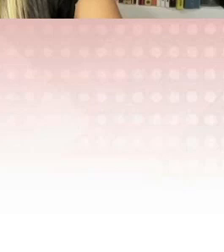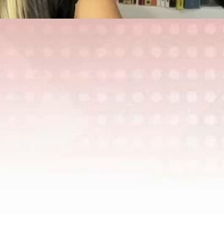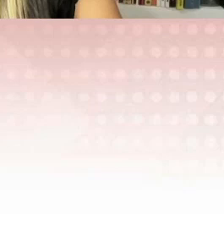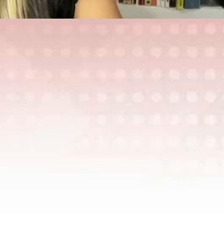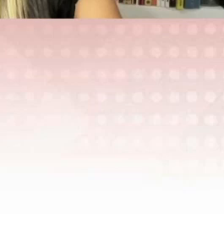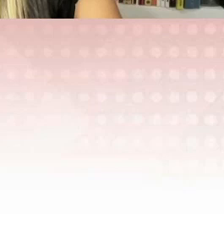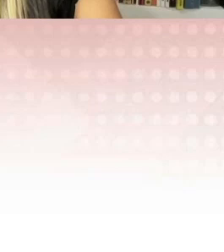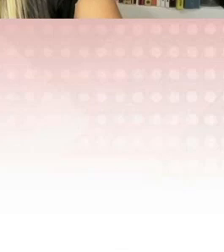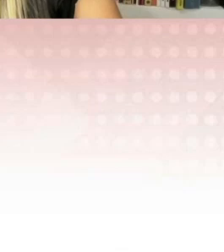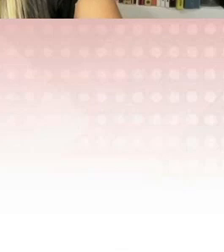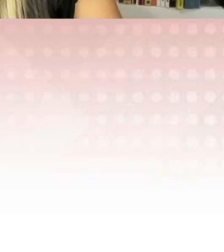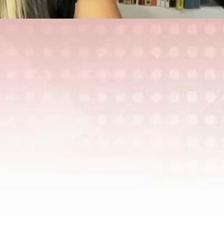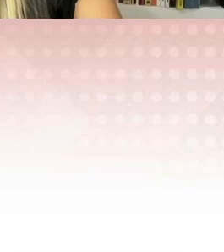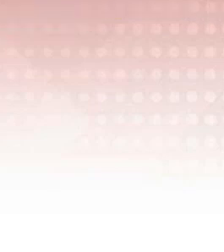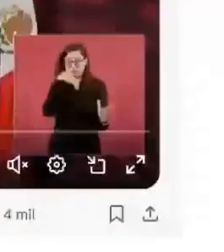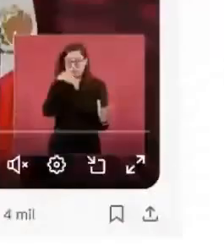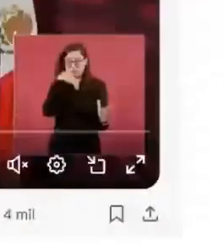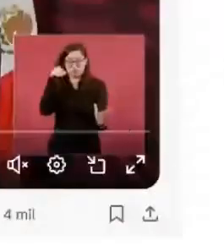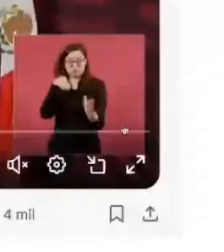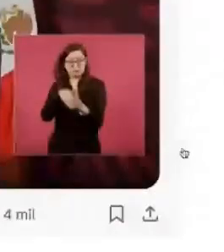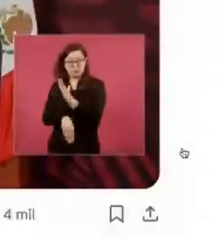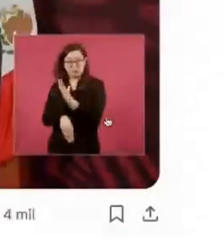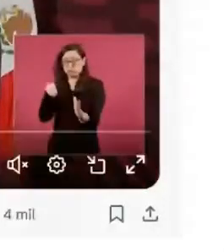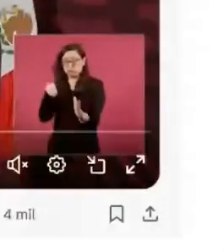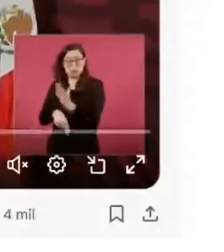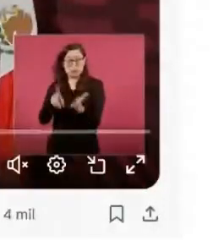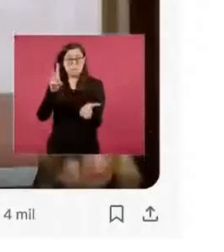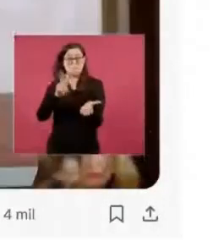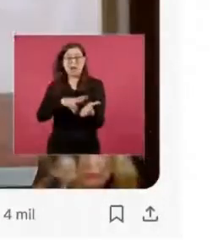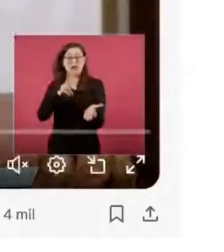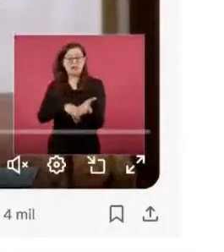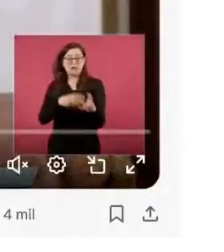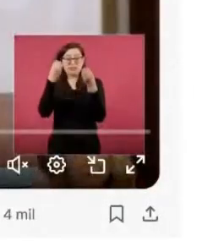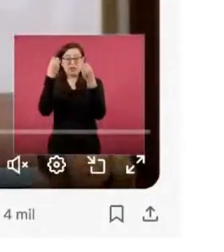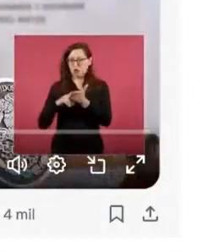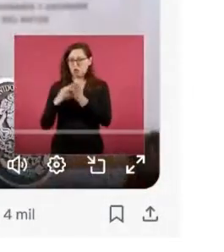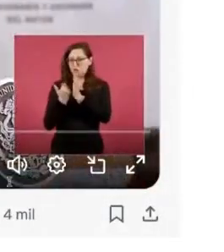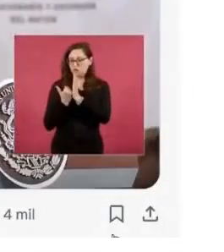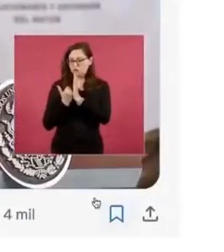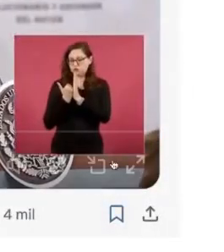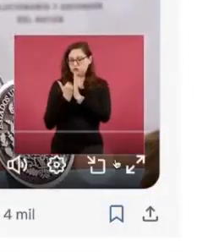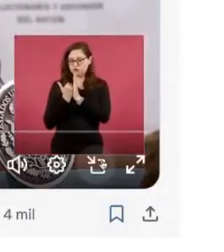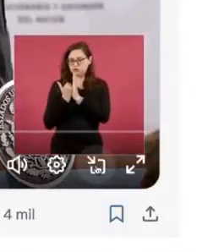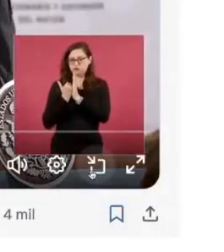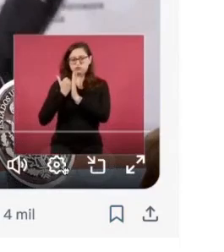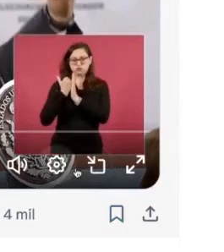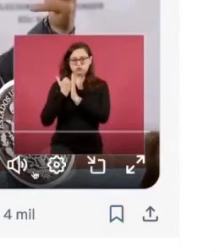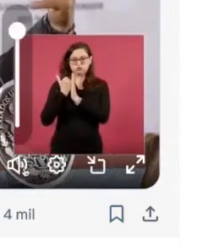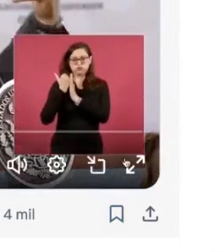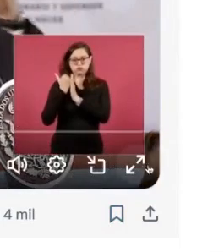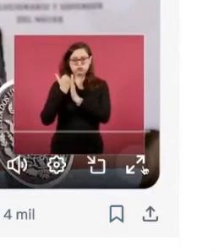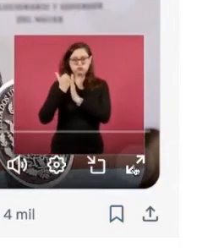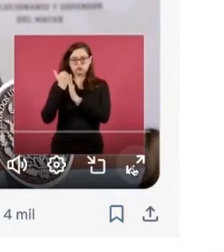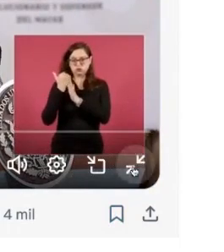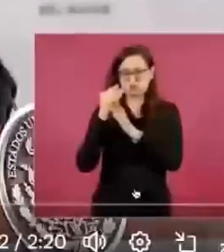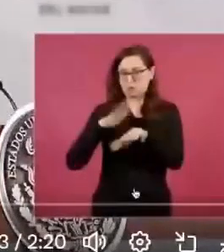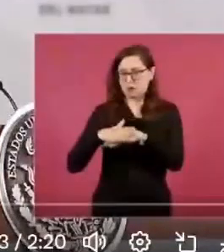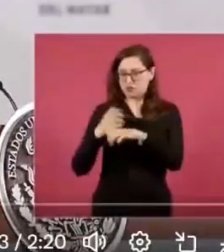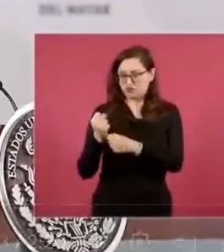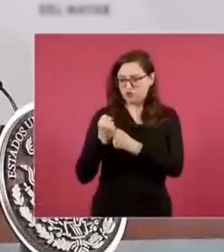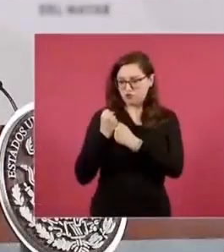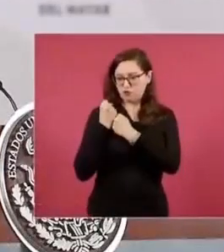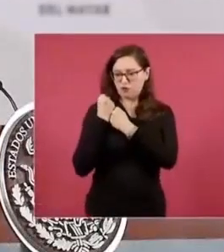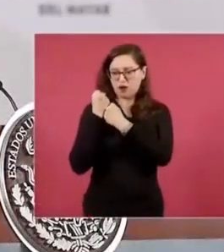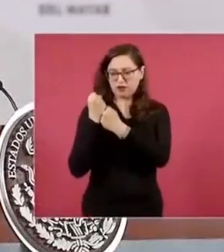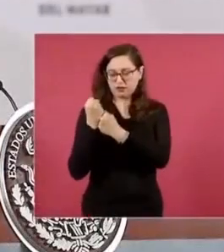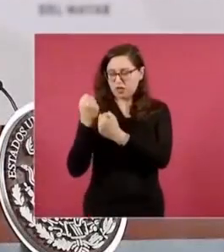devaluación durante su sexenio vamos a escuchar parte de lo que dijo hoy por la el